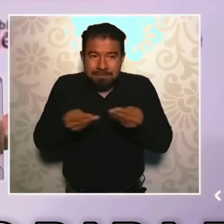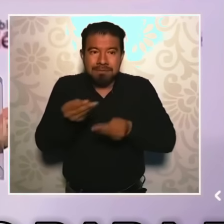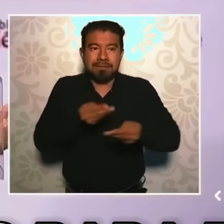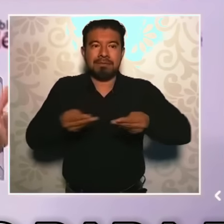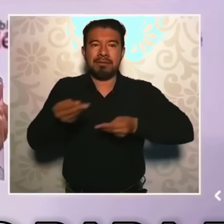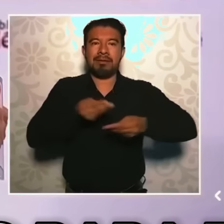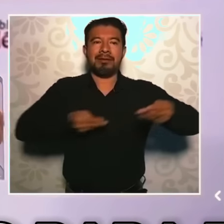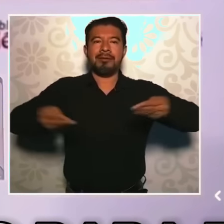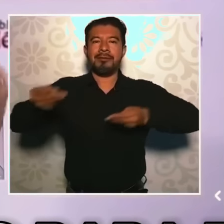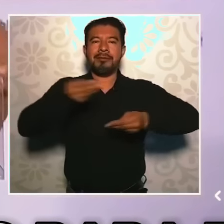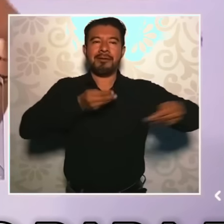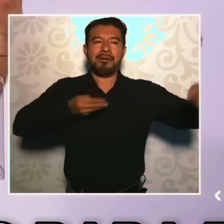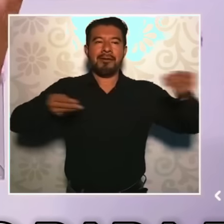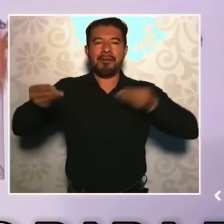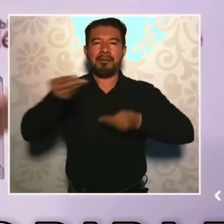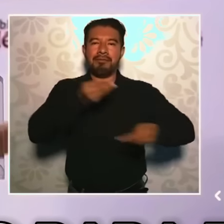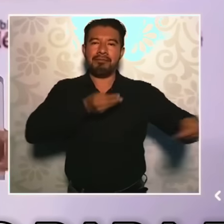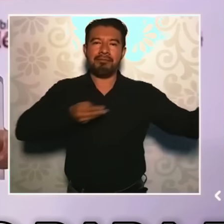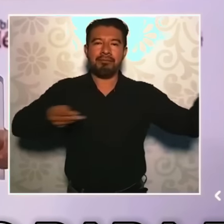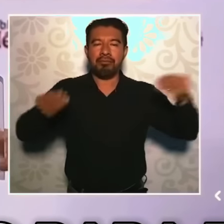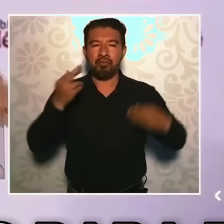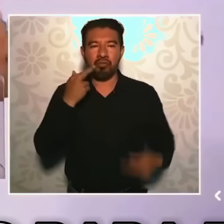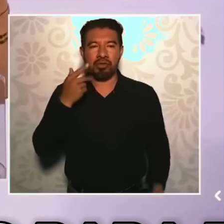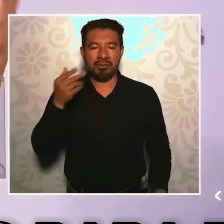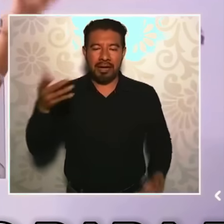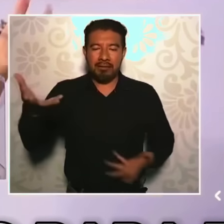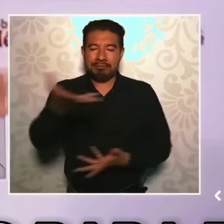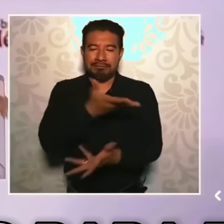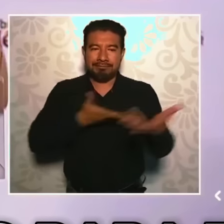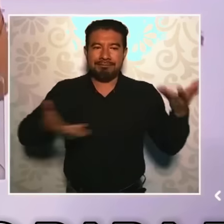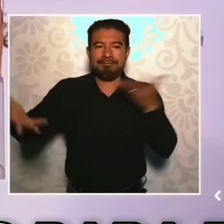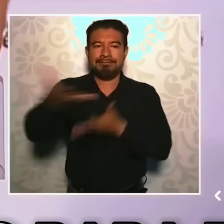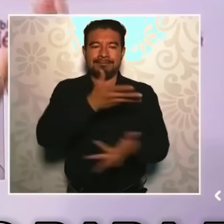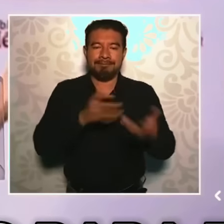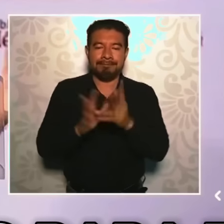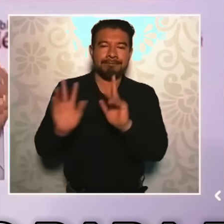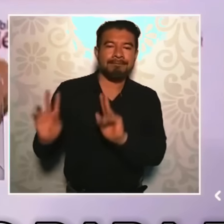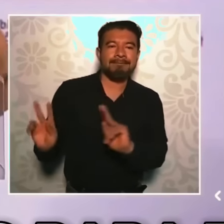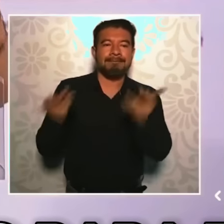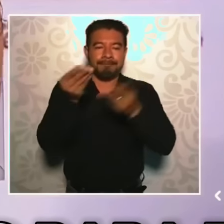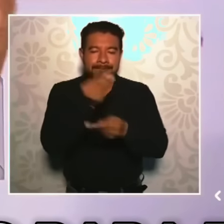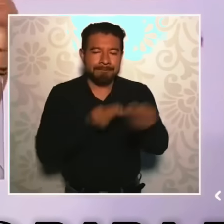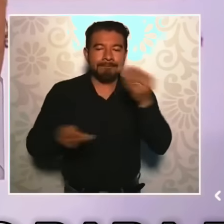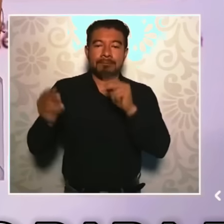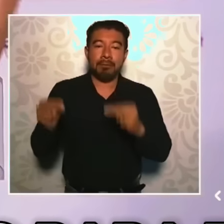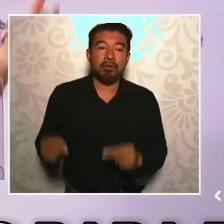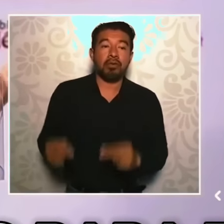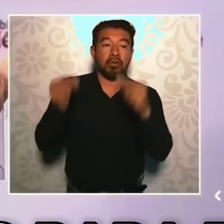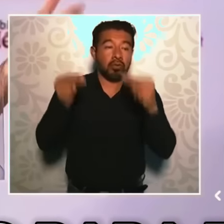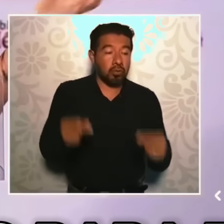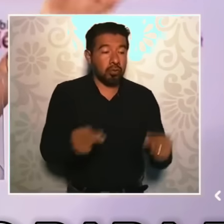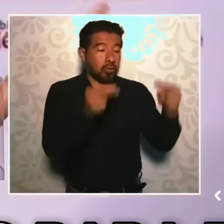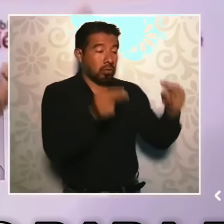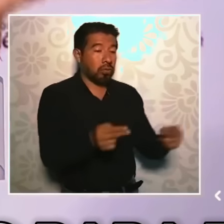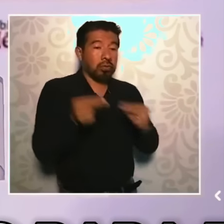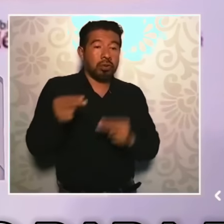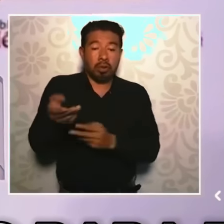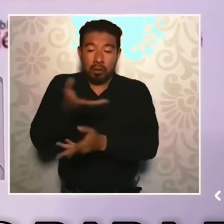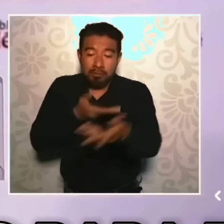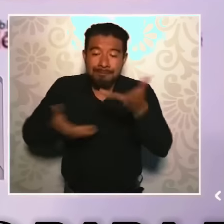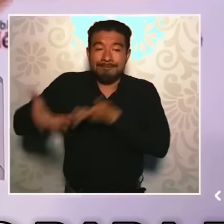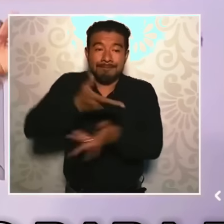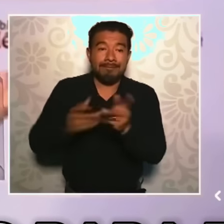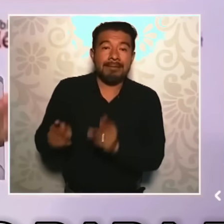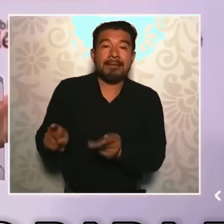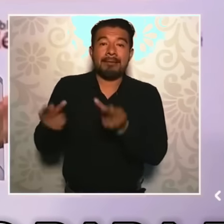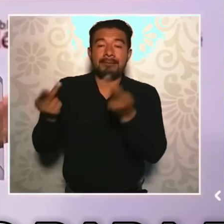se distribuyen, entonces hay más mercado, hay más comercio y a todas y a todos, al país completo